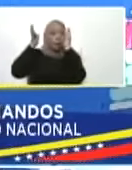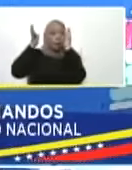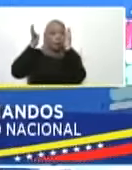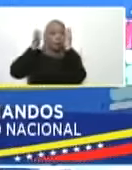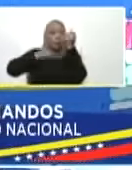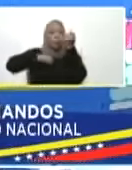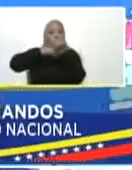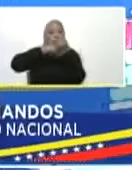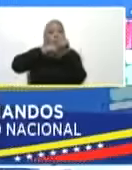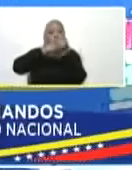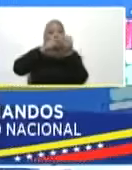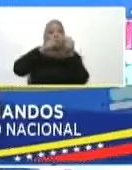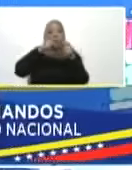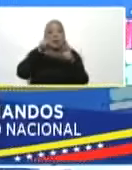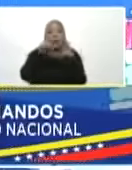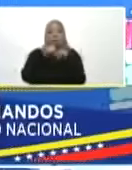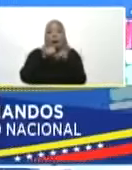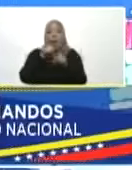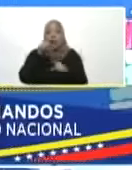es un constructo del sionismo